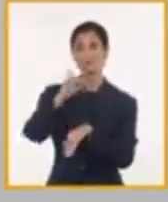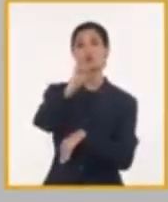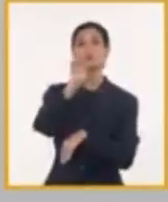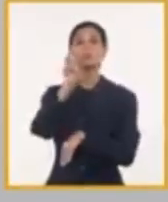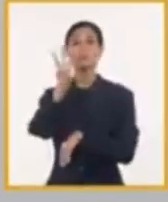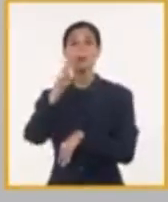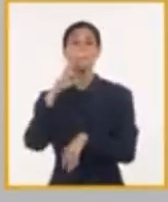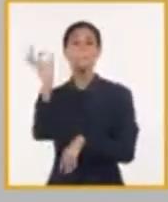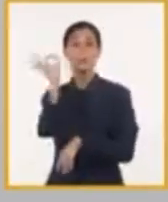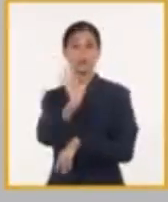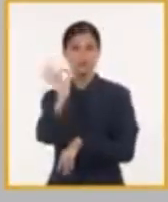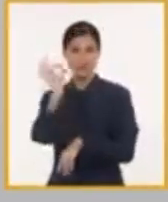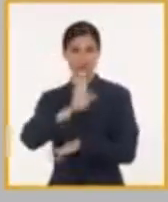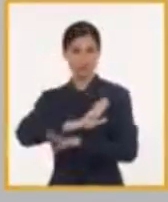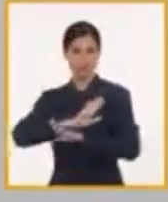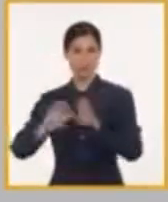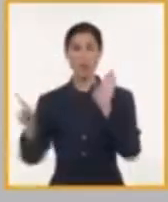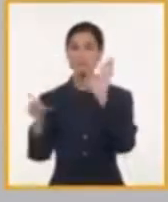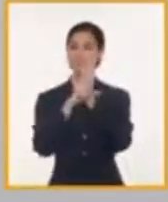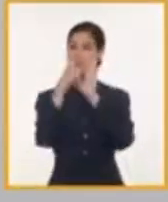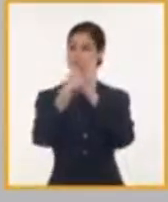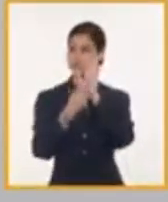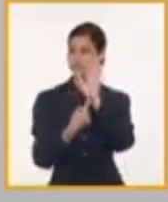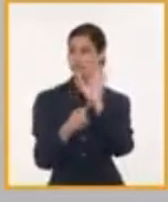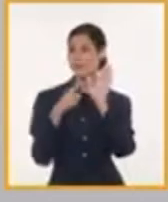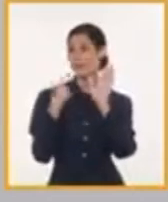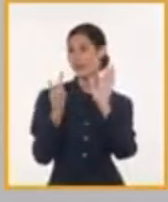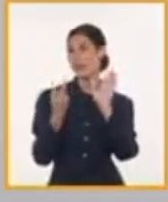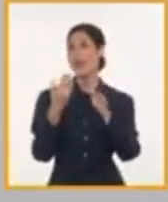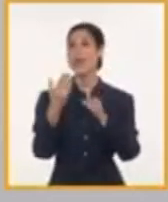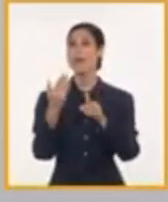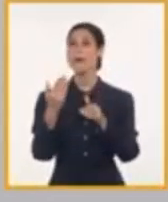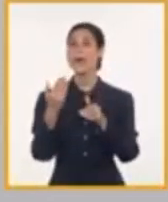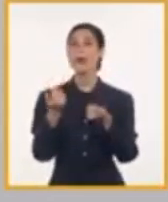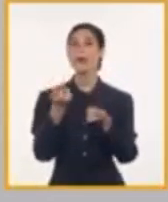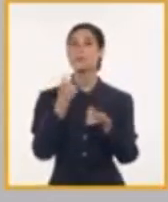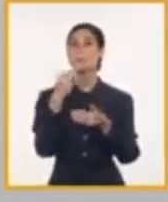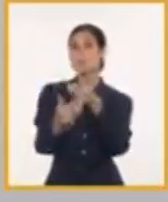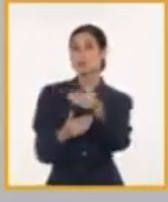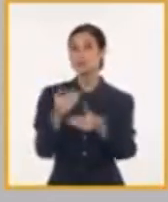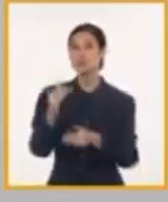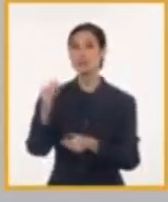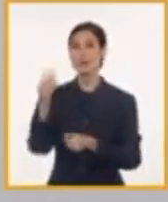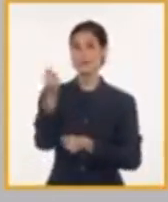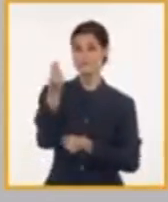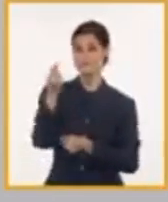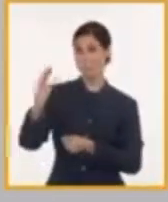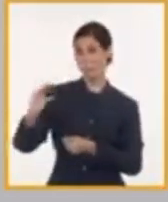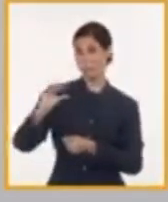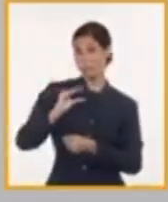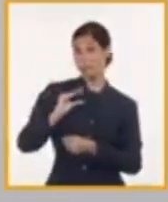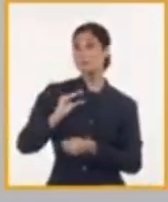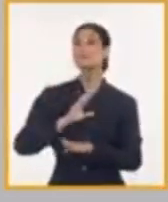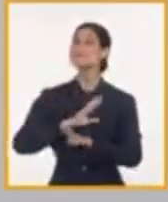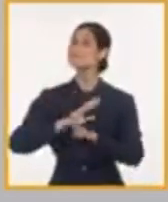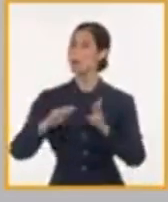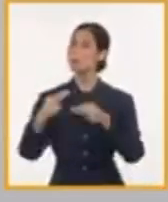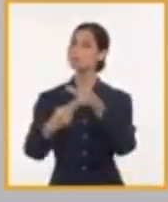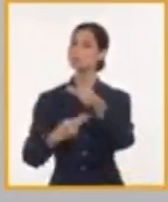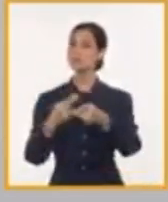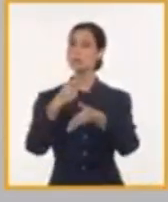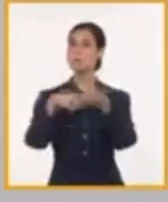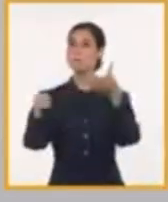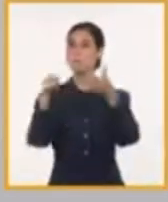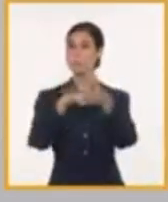87 de organización del sistema salarial, y ese incentivo general es la estructura que